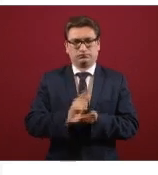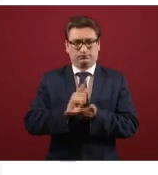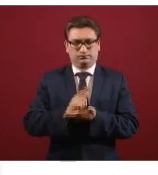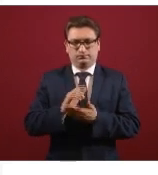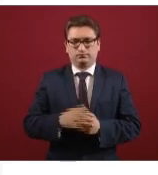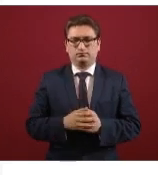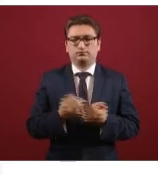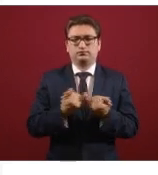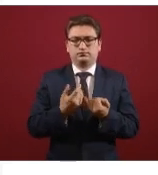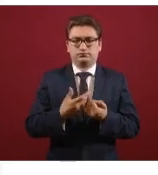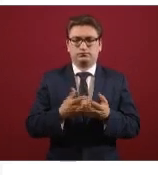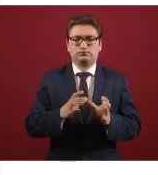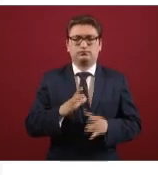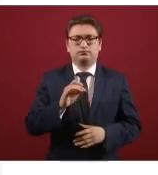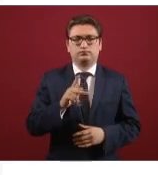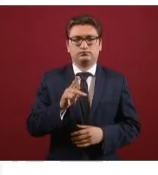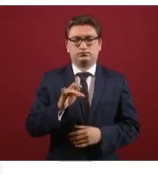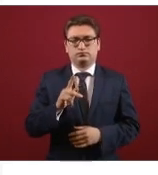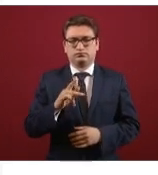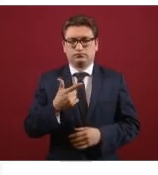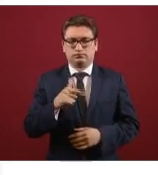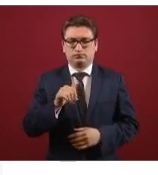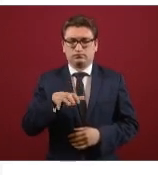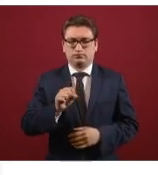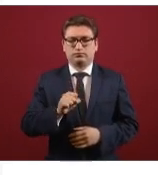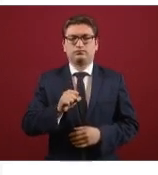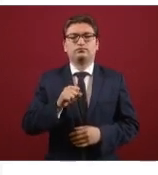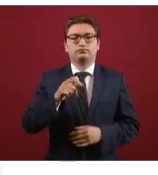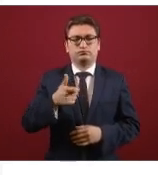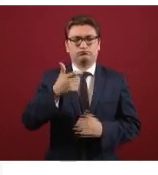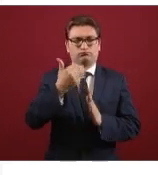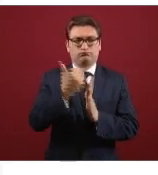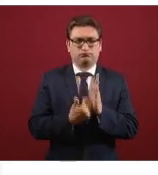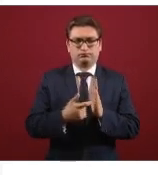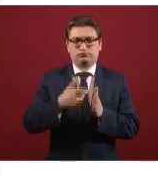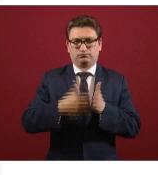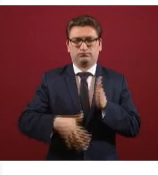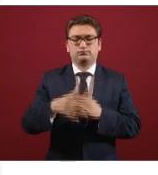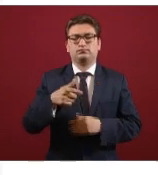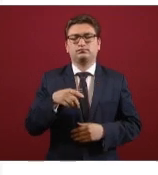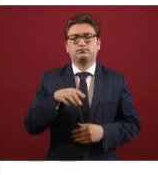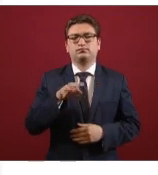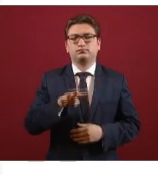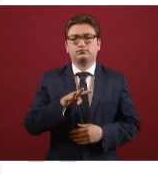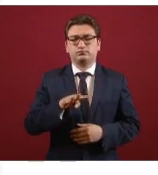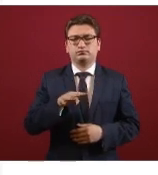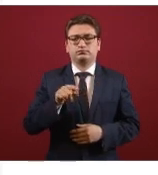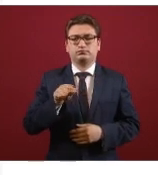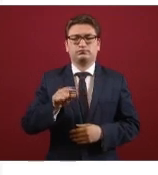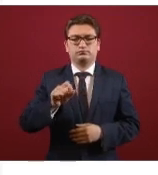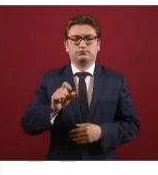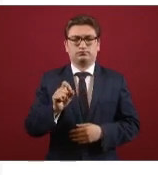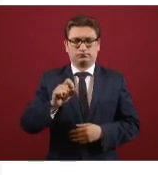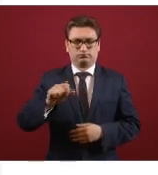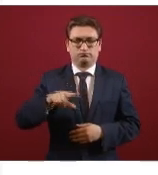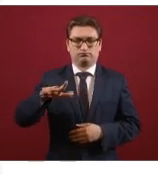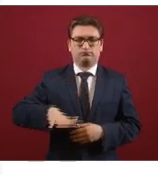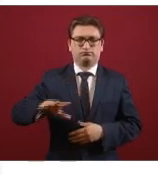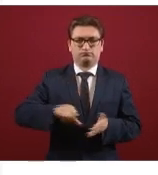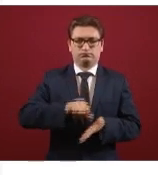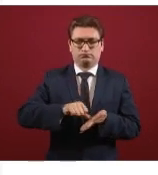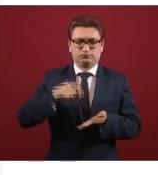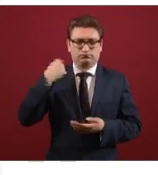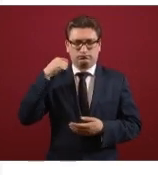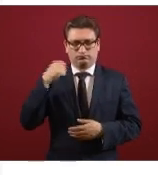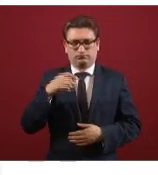corporativo para gas tiene el precio más económico con el margen más bajo en centro tabasco a 19 pesos con 20 centavos